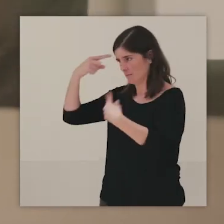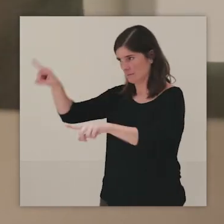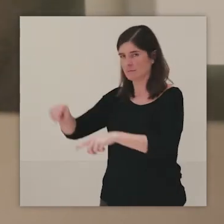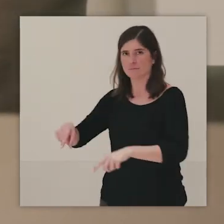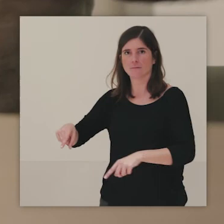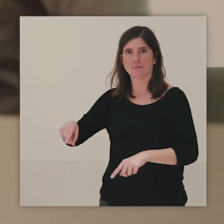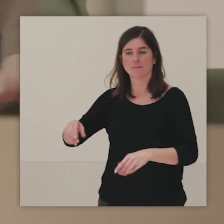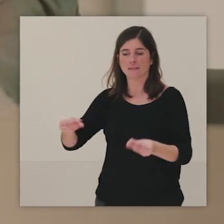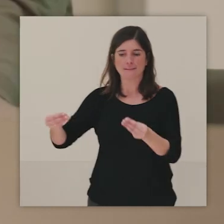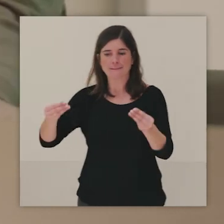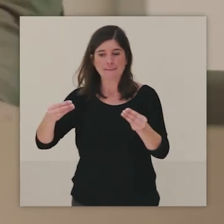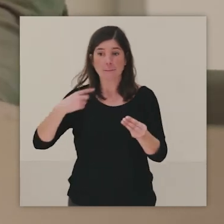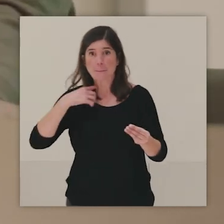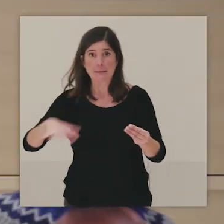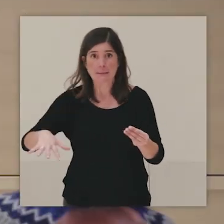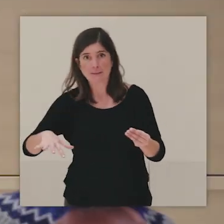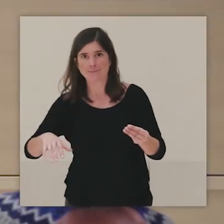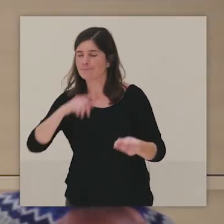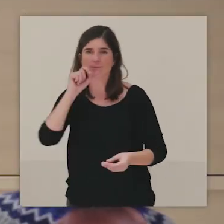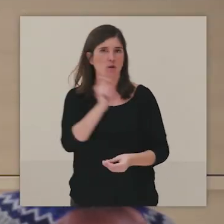hasta que conseguimos esta que era funcional.